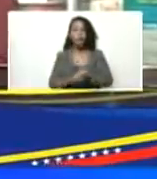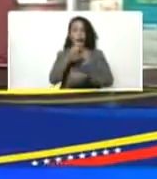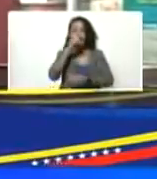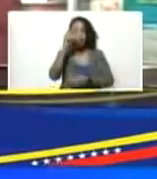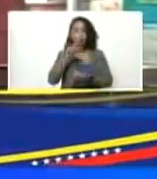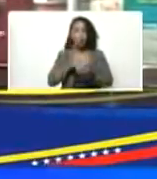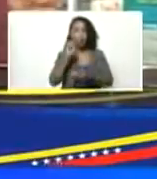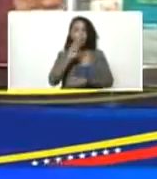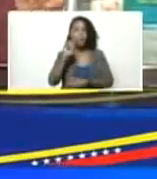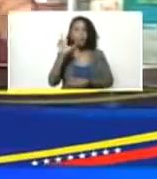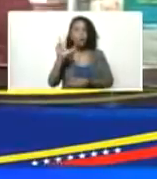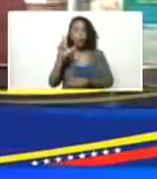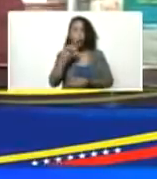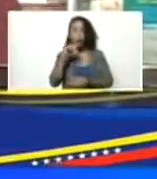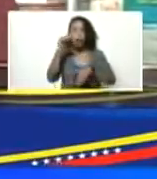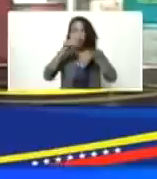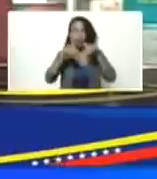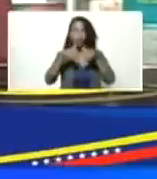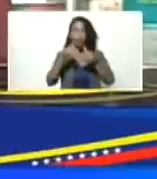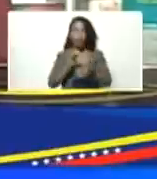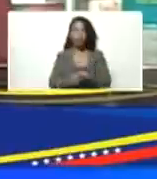2023 no hay elecciones.